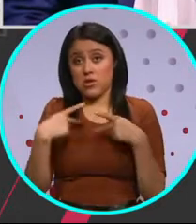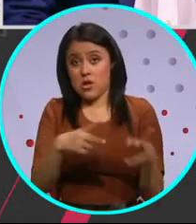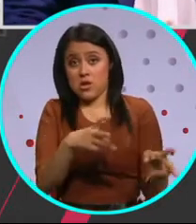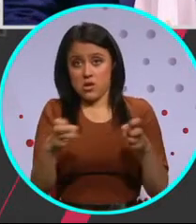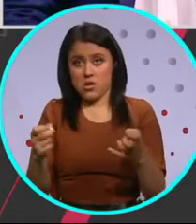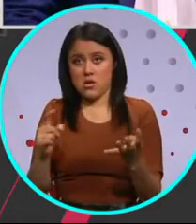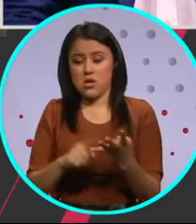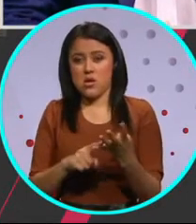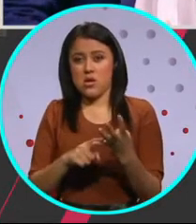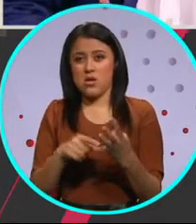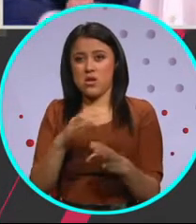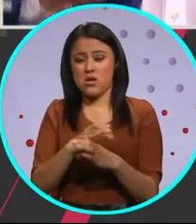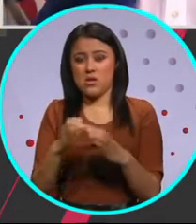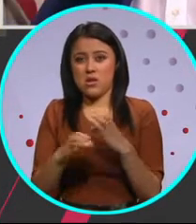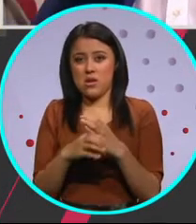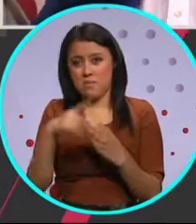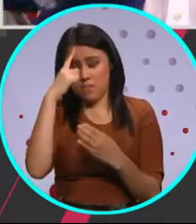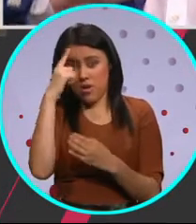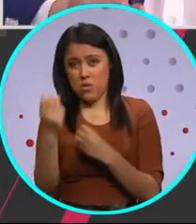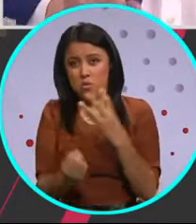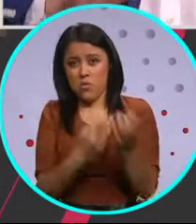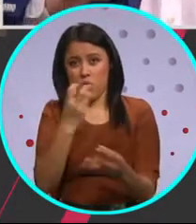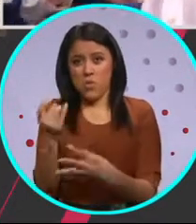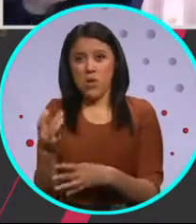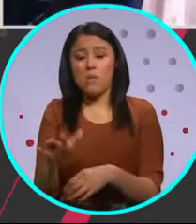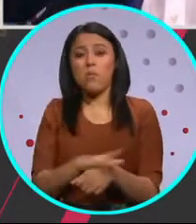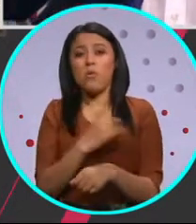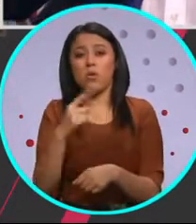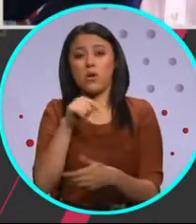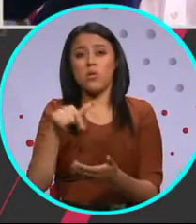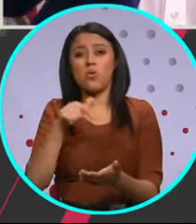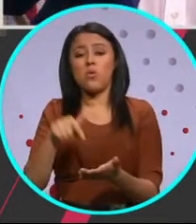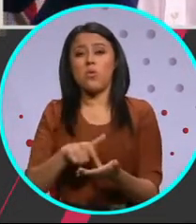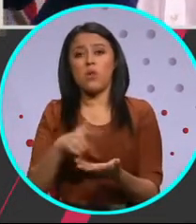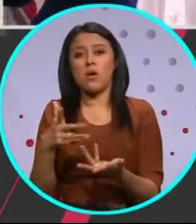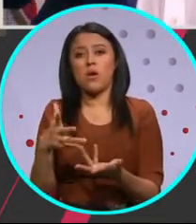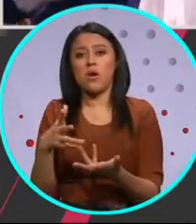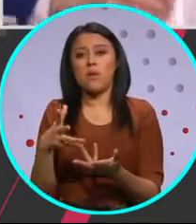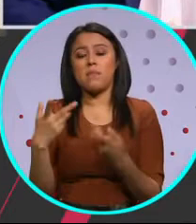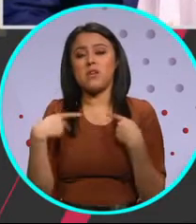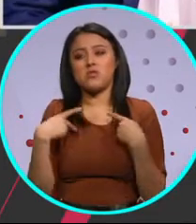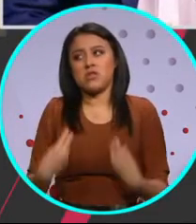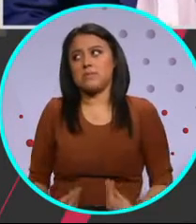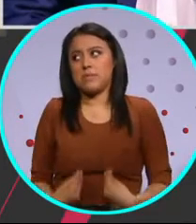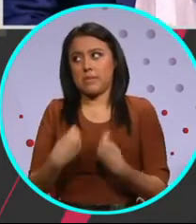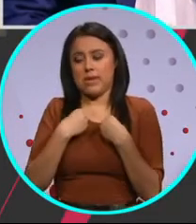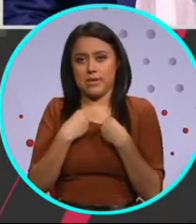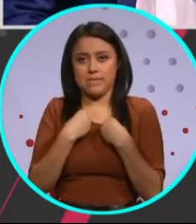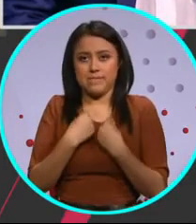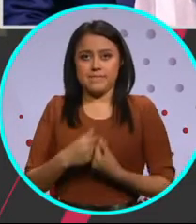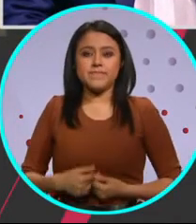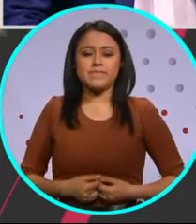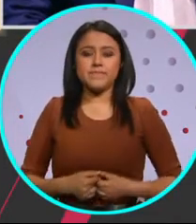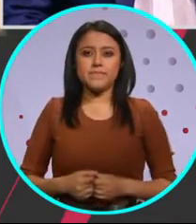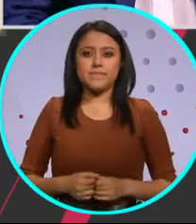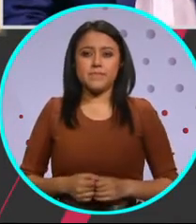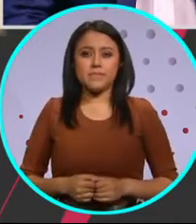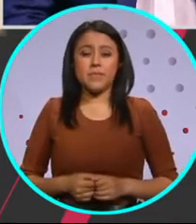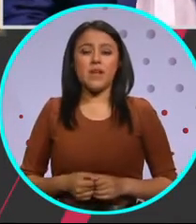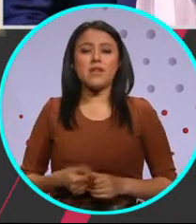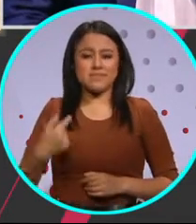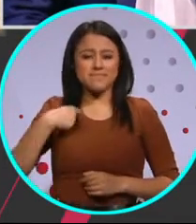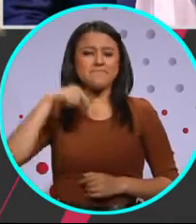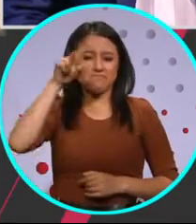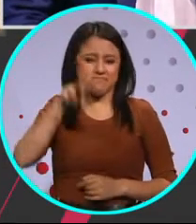no habla que los prenden para los pies de la gente para calentarse porque ahí están habitando pero si ya habíamos